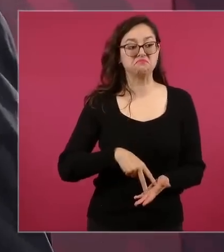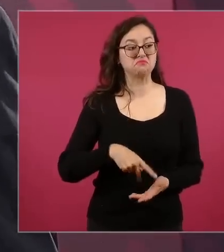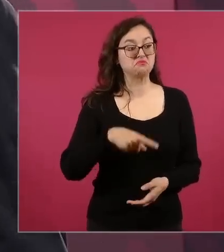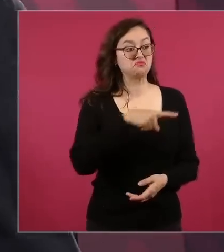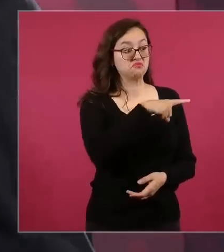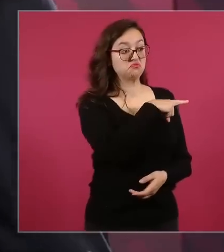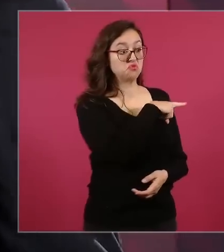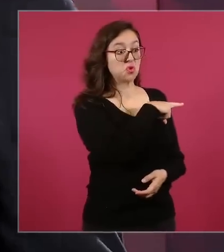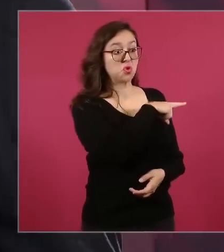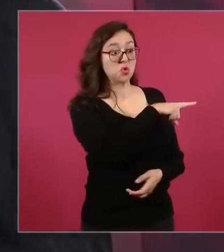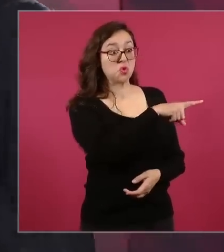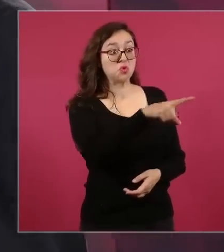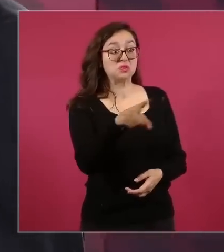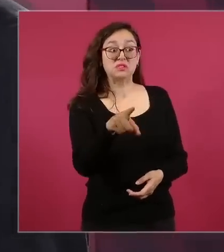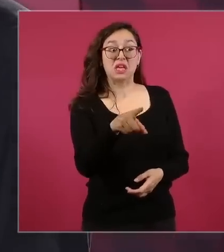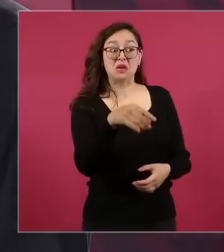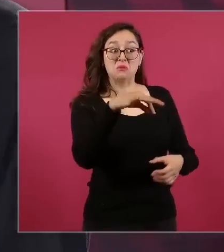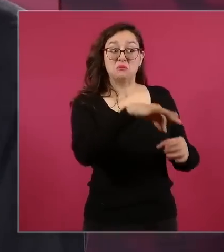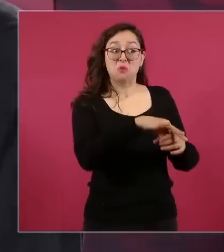o el que se raje